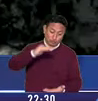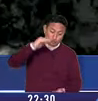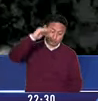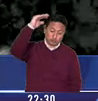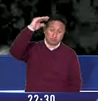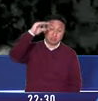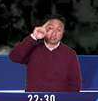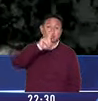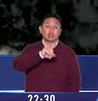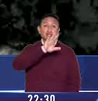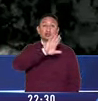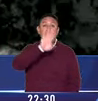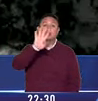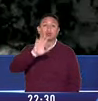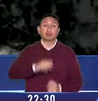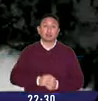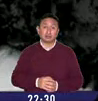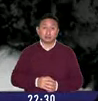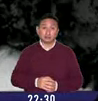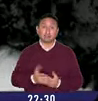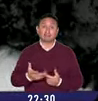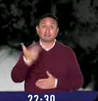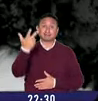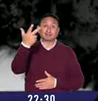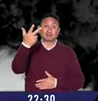registrado 154. Eso es